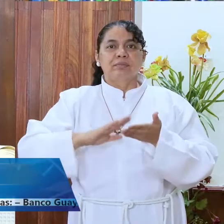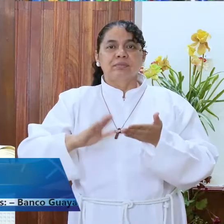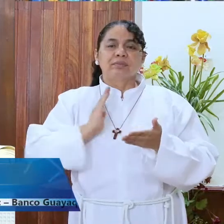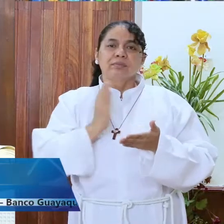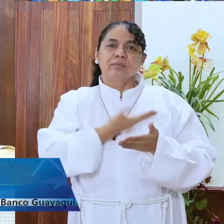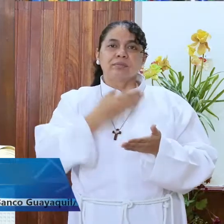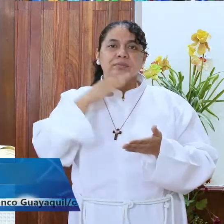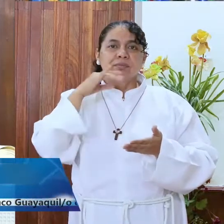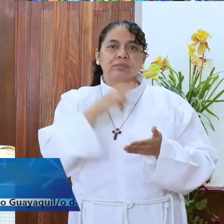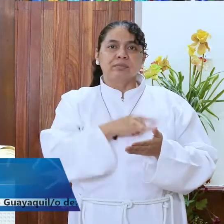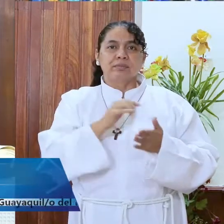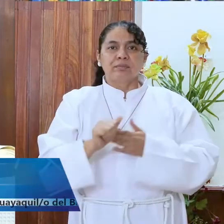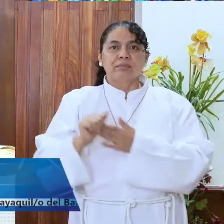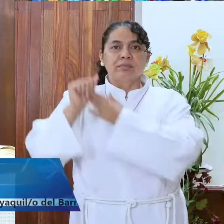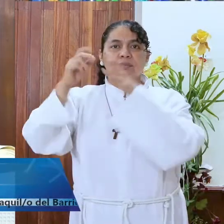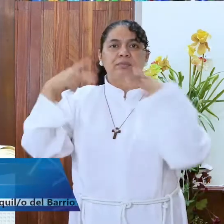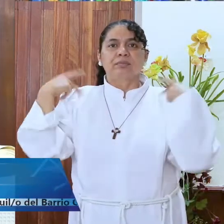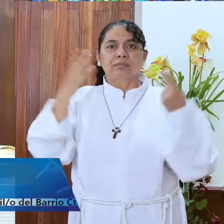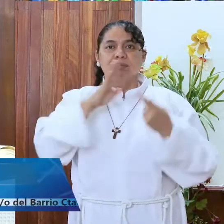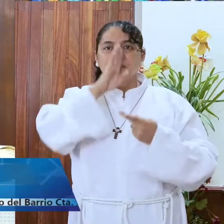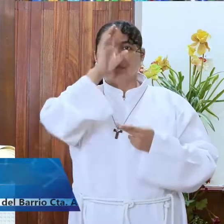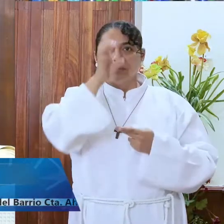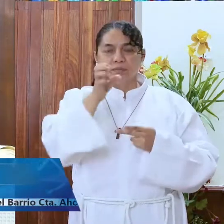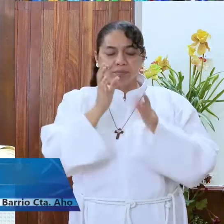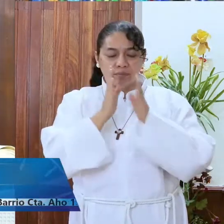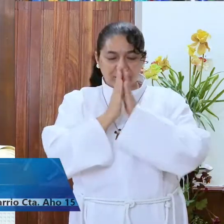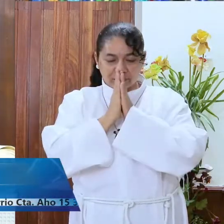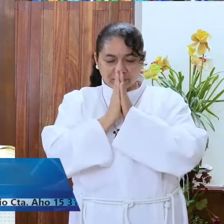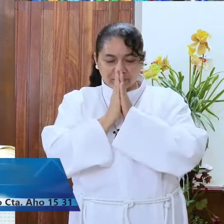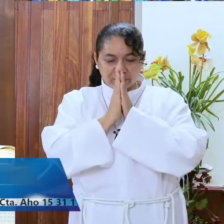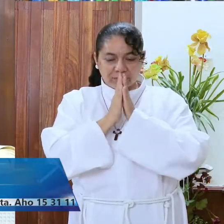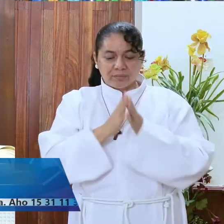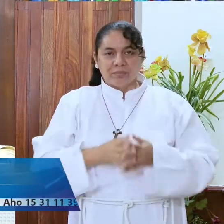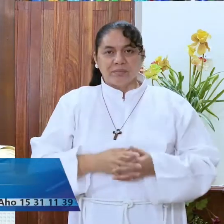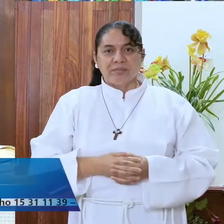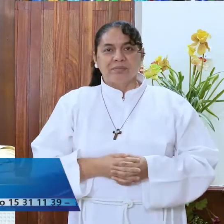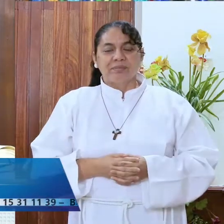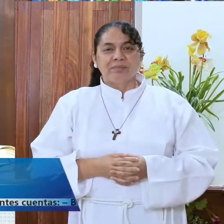perdona nuestros pecados y nos lleve a la vida eterna